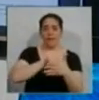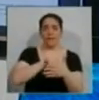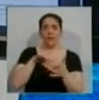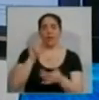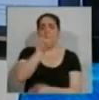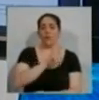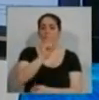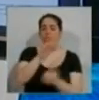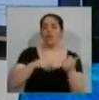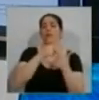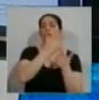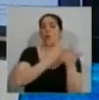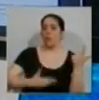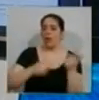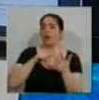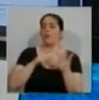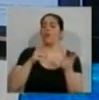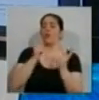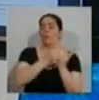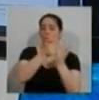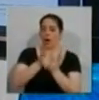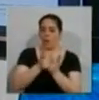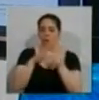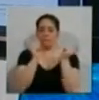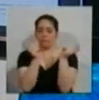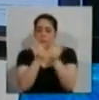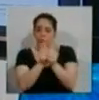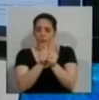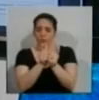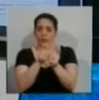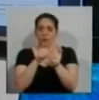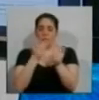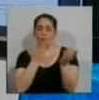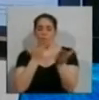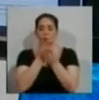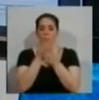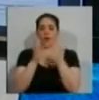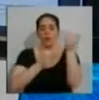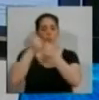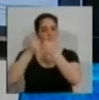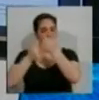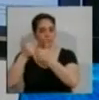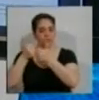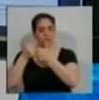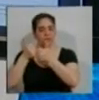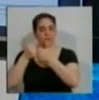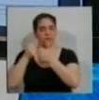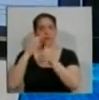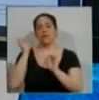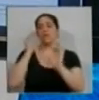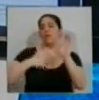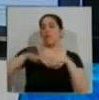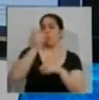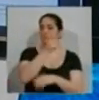universidades, gobierno, programadores se reúnen, hacen propuestas y llevan a cabo un concurso donde se premian las mejores